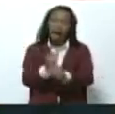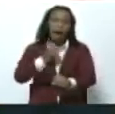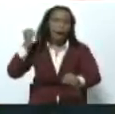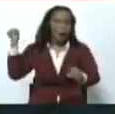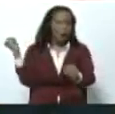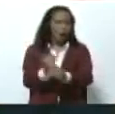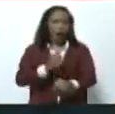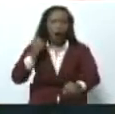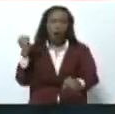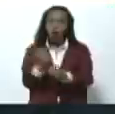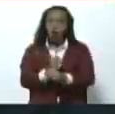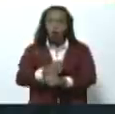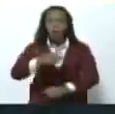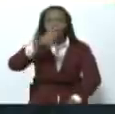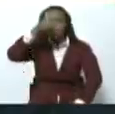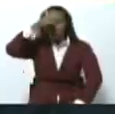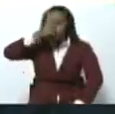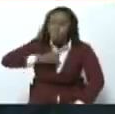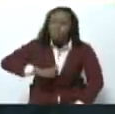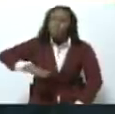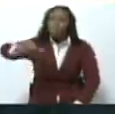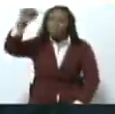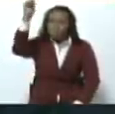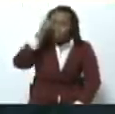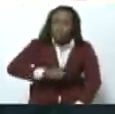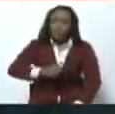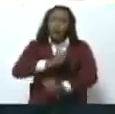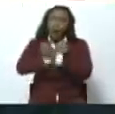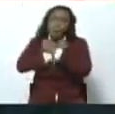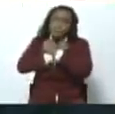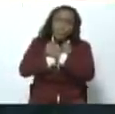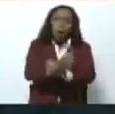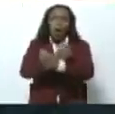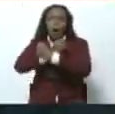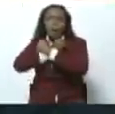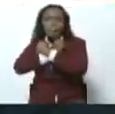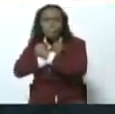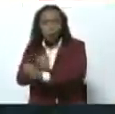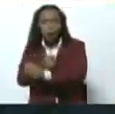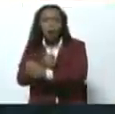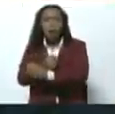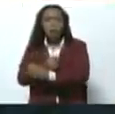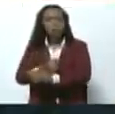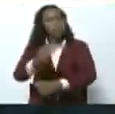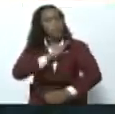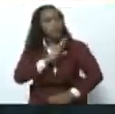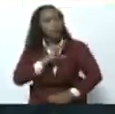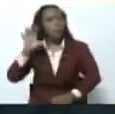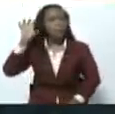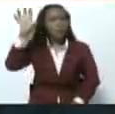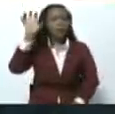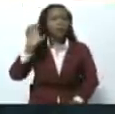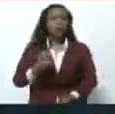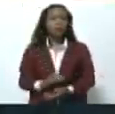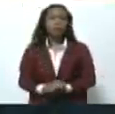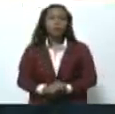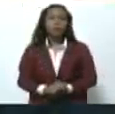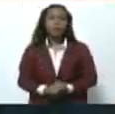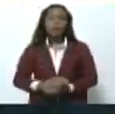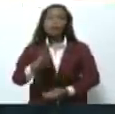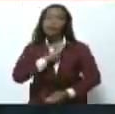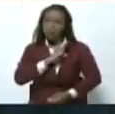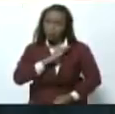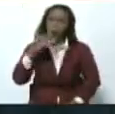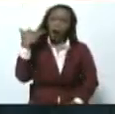trabajo, paciencia y más paciencia, amor y más amor para tener patria. Tenemos